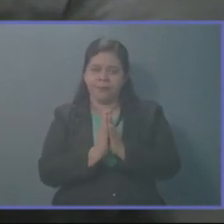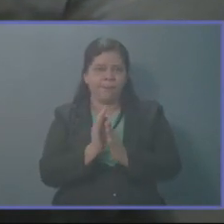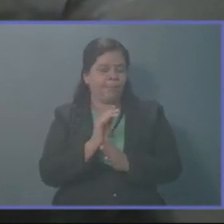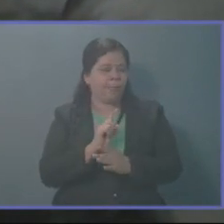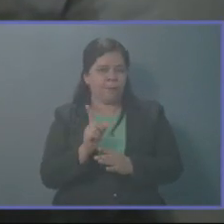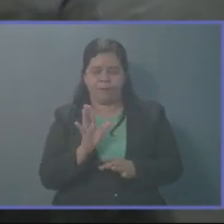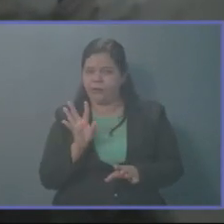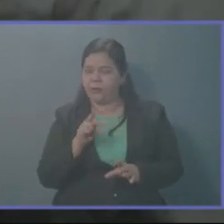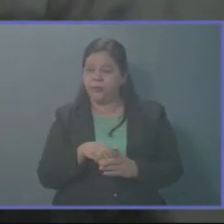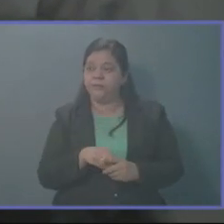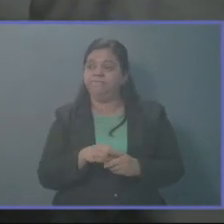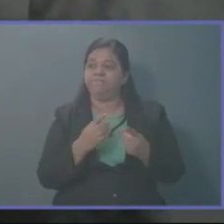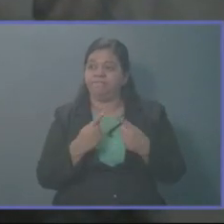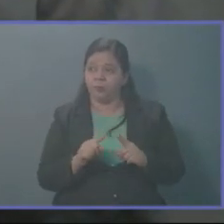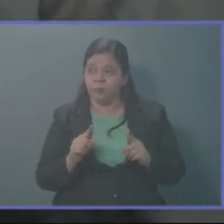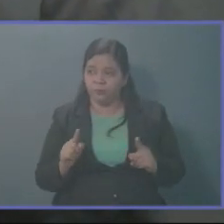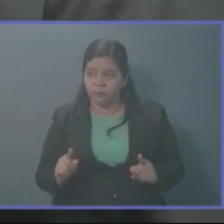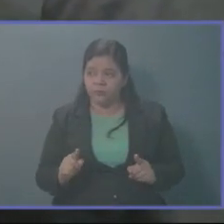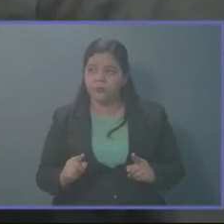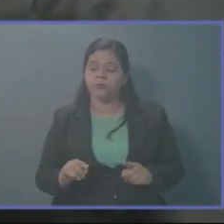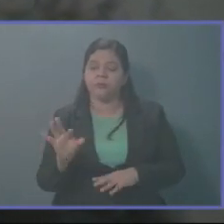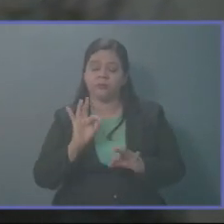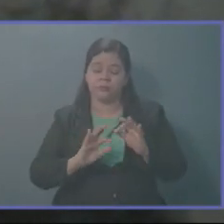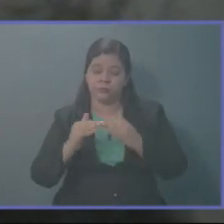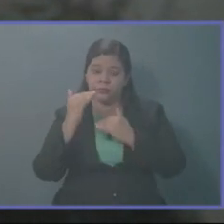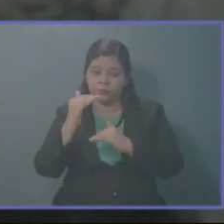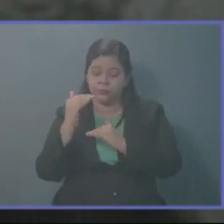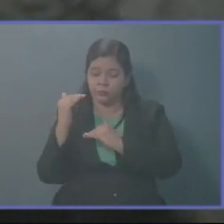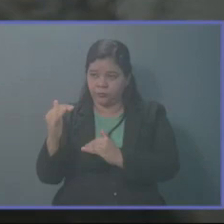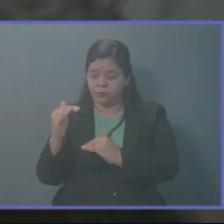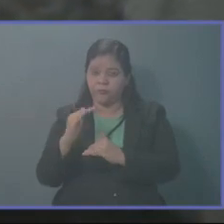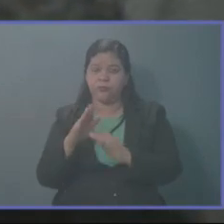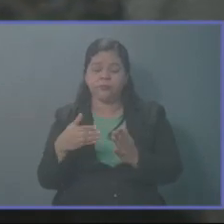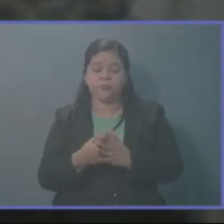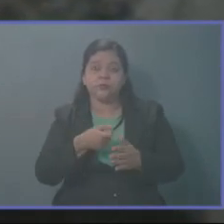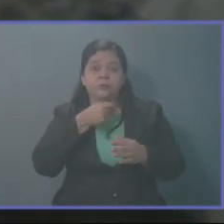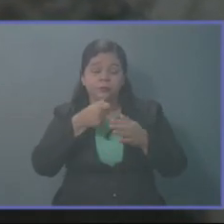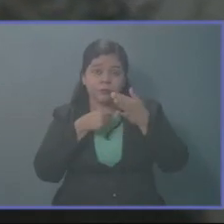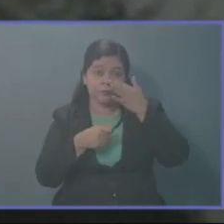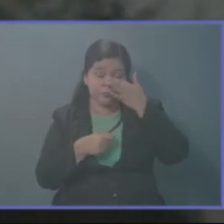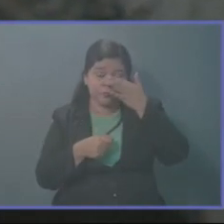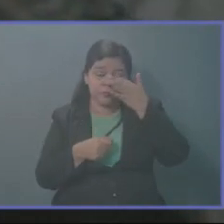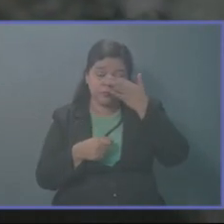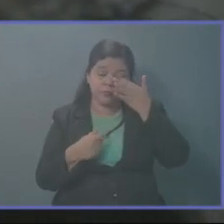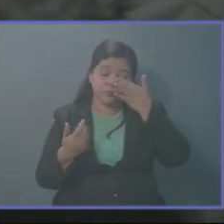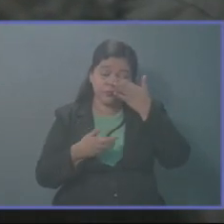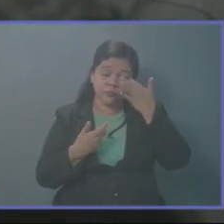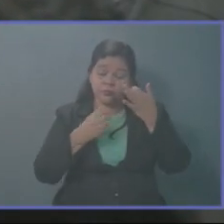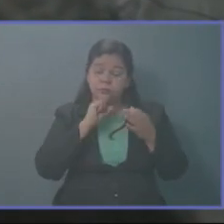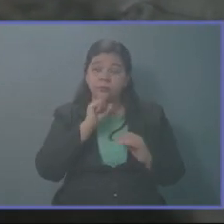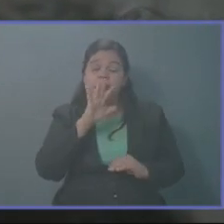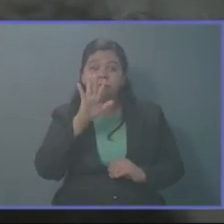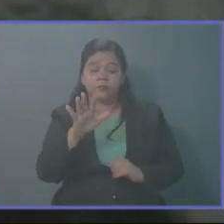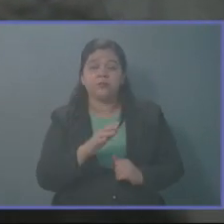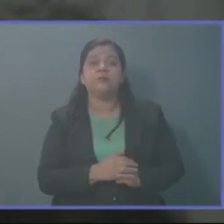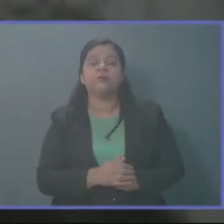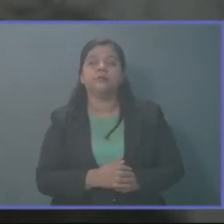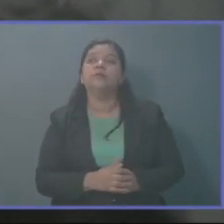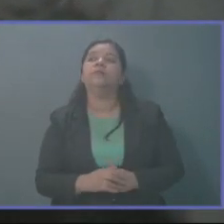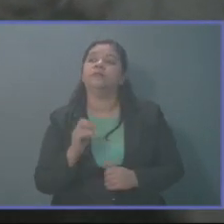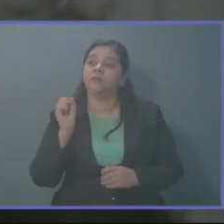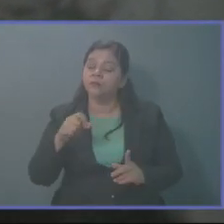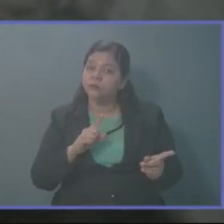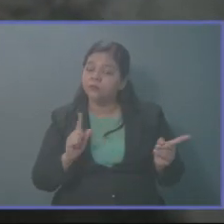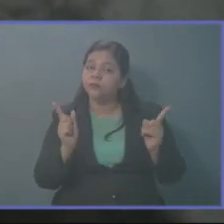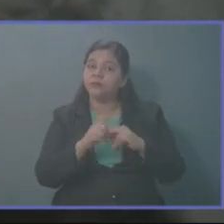estaba. Entonces, digamos que hay limitantes también en la información, ¿verdad? Para poder decir, es cierto,